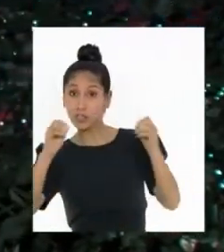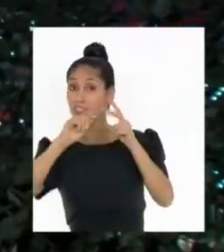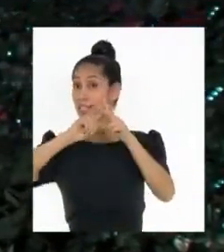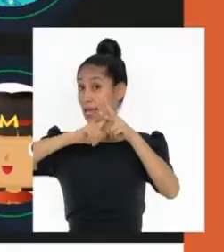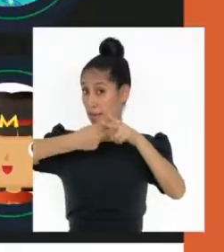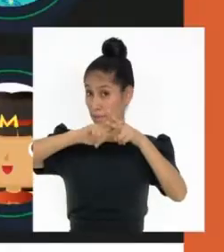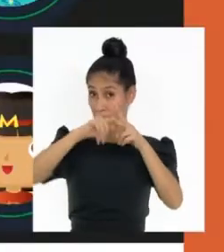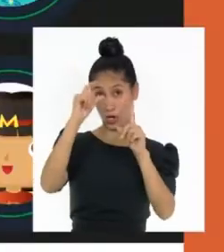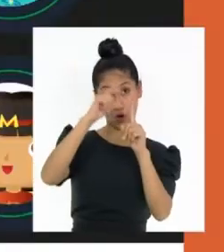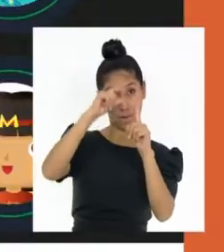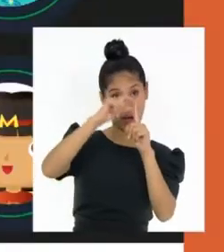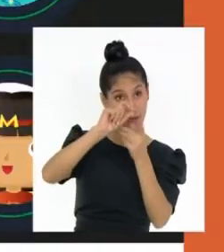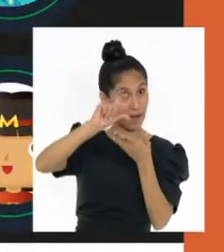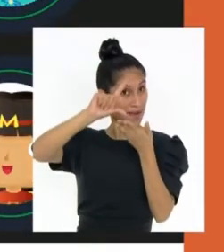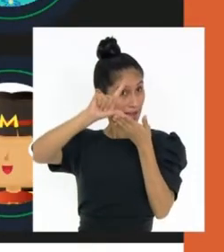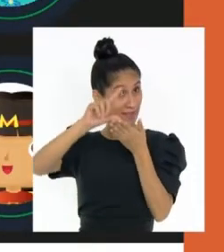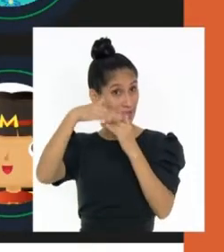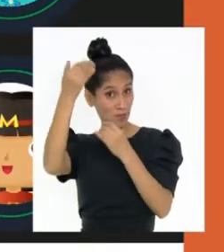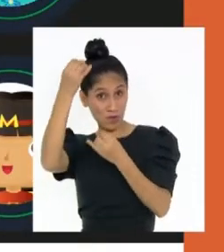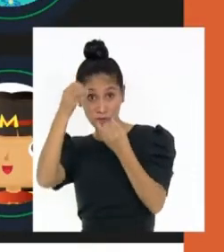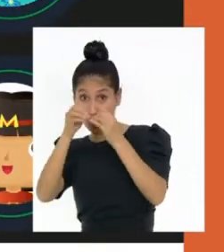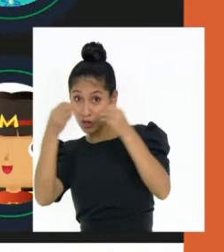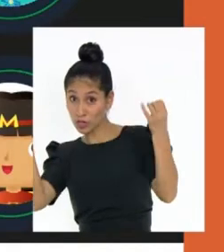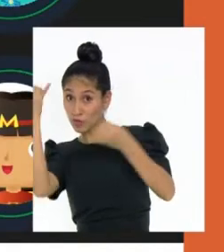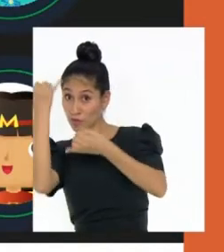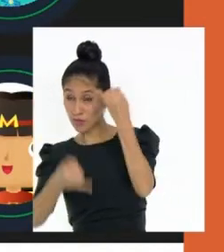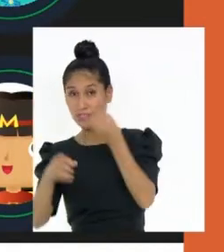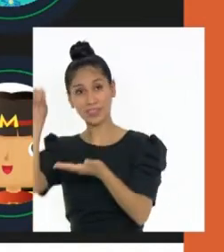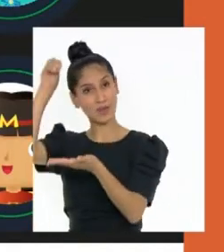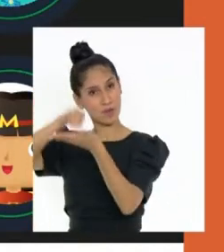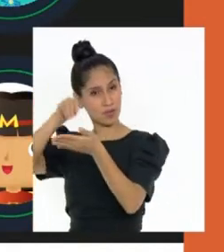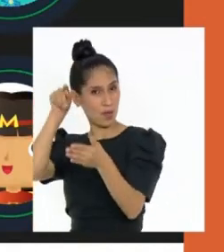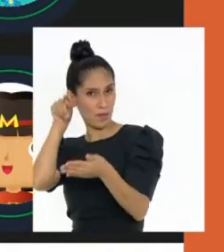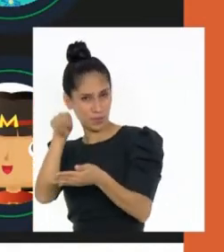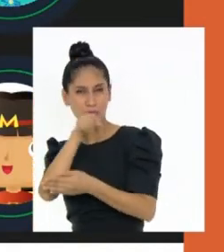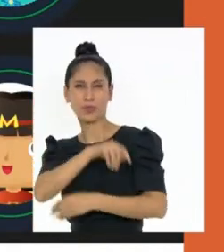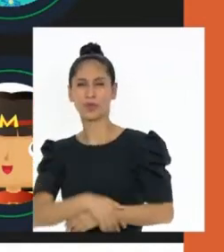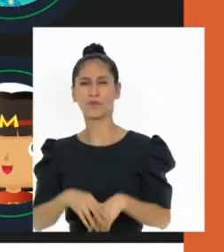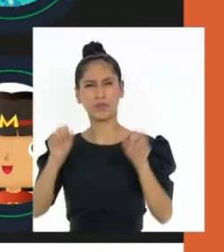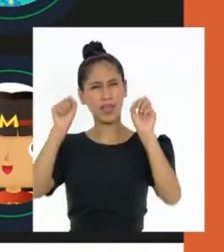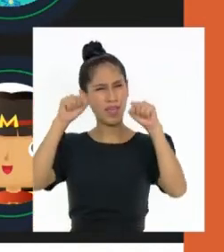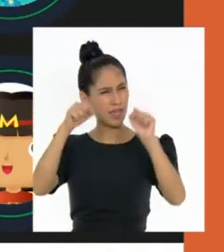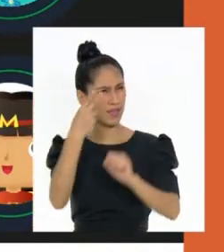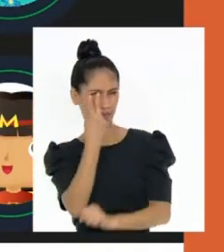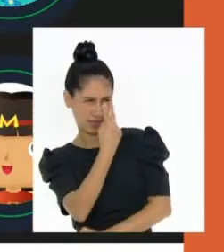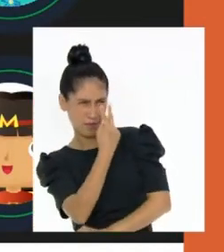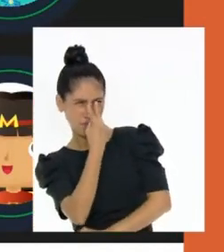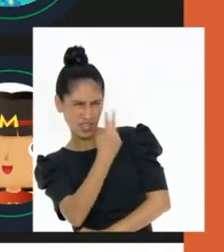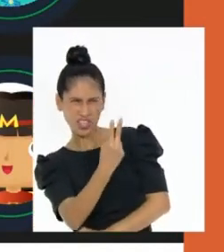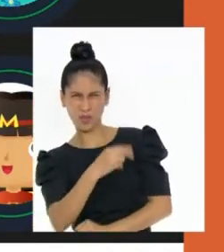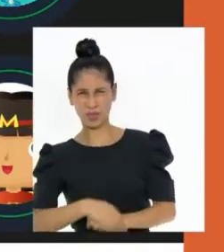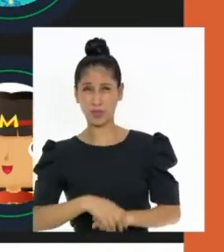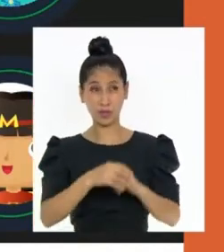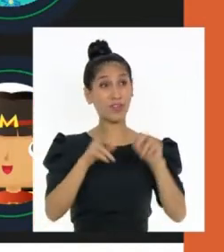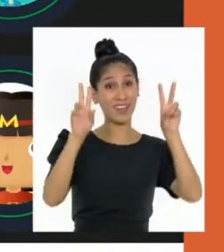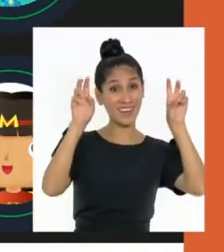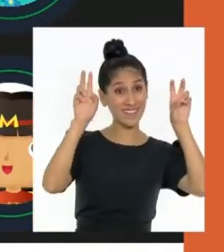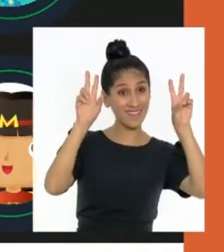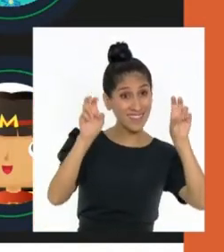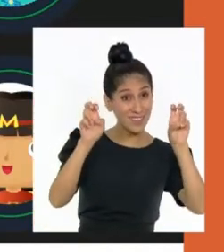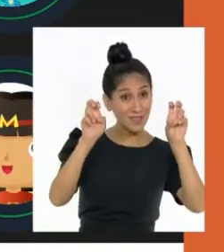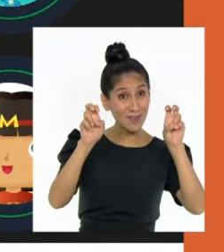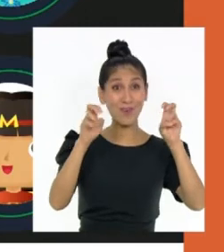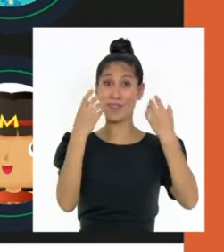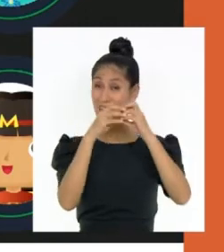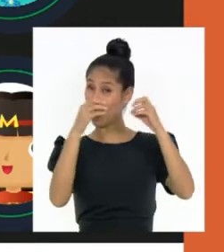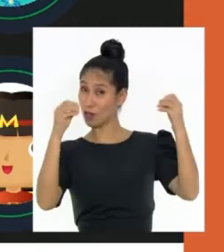punto al final. Yasmín, me he dado cuenta de que en el título las palabras pueden tener diversos tamaños y colores